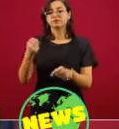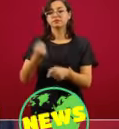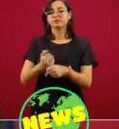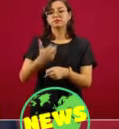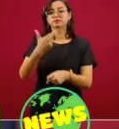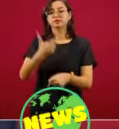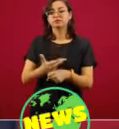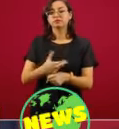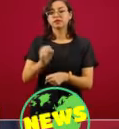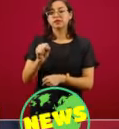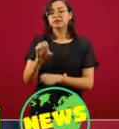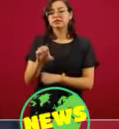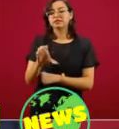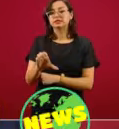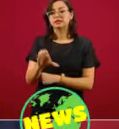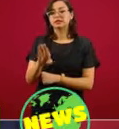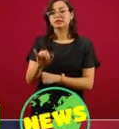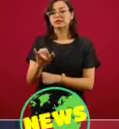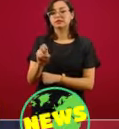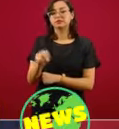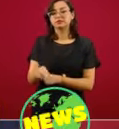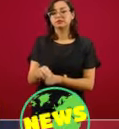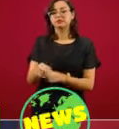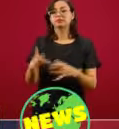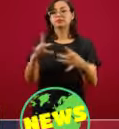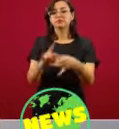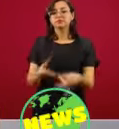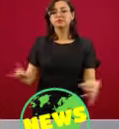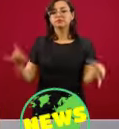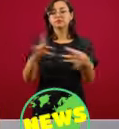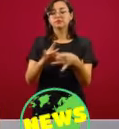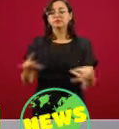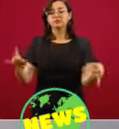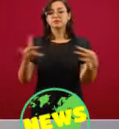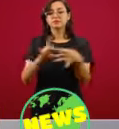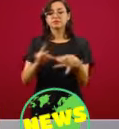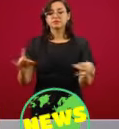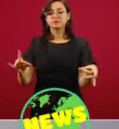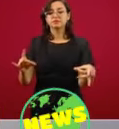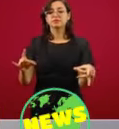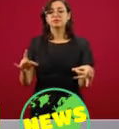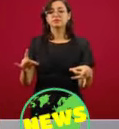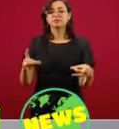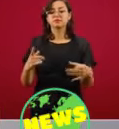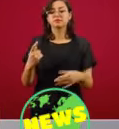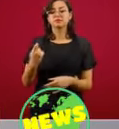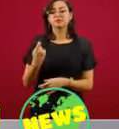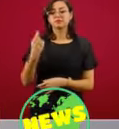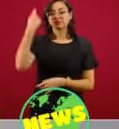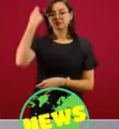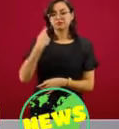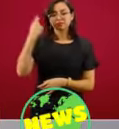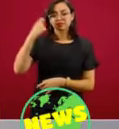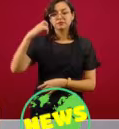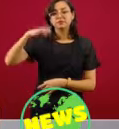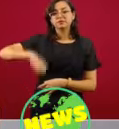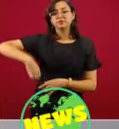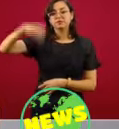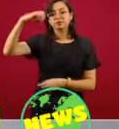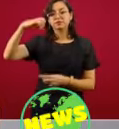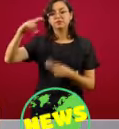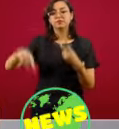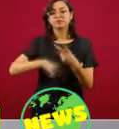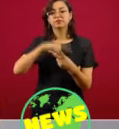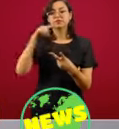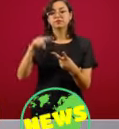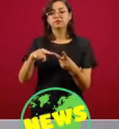de Bienestar, a hablar de cómo va lo de la pensión a los adultos mayores, cómo va la